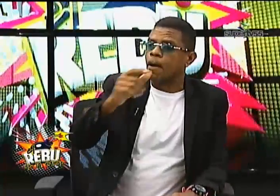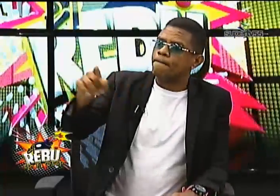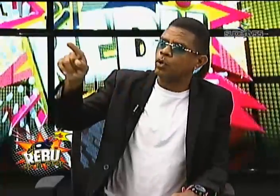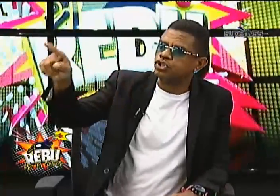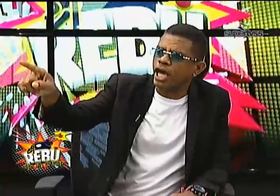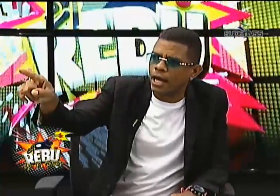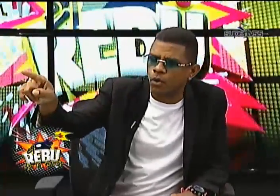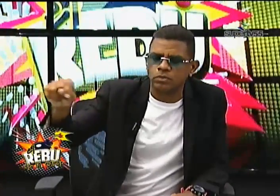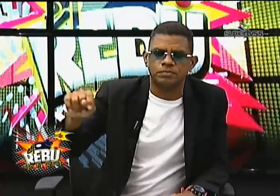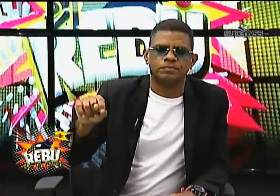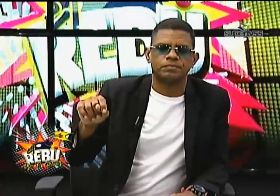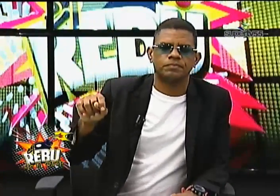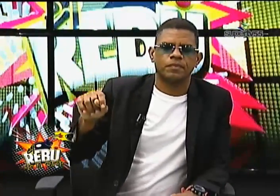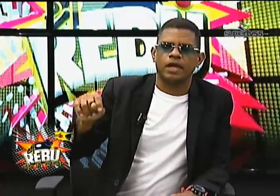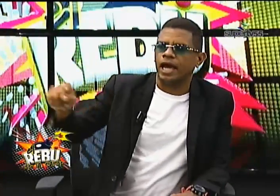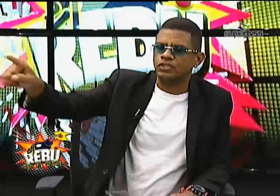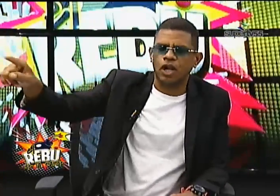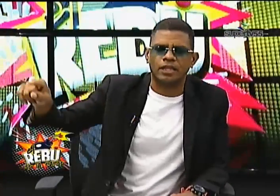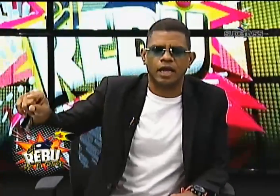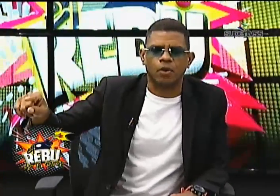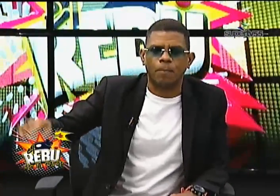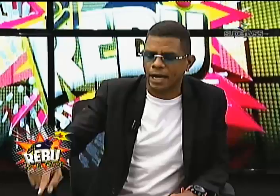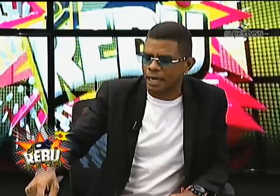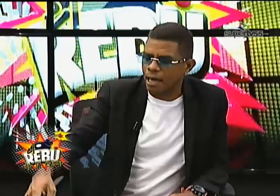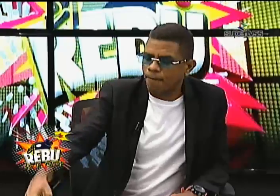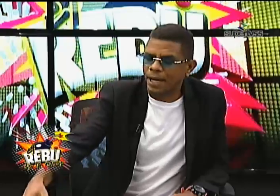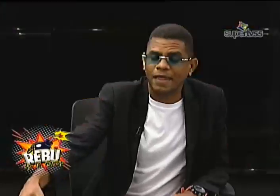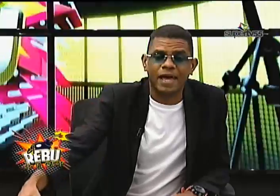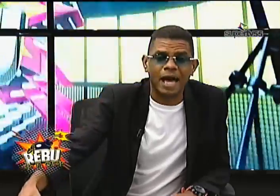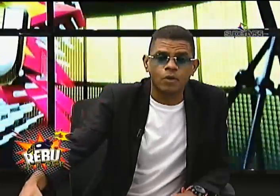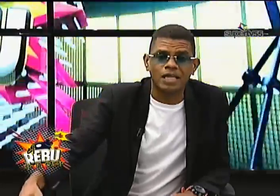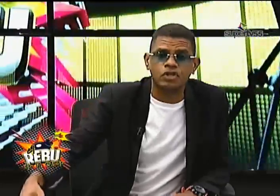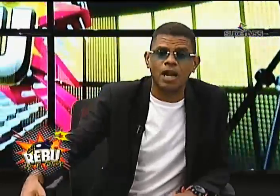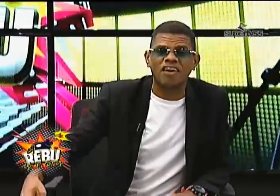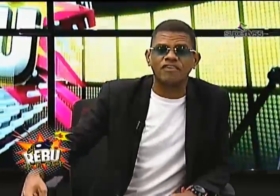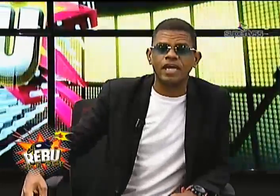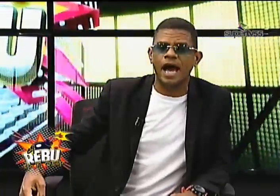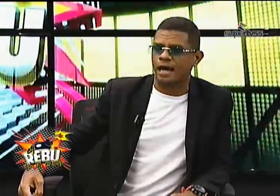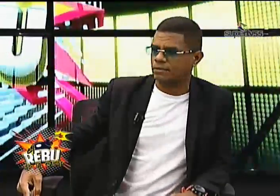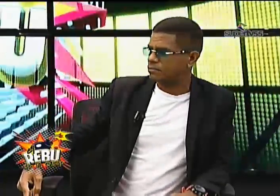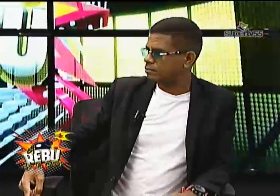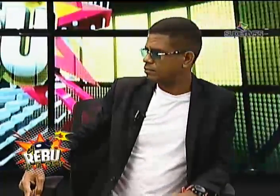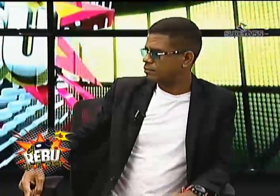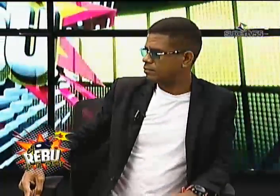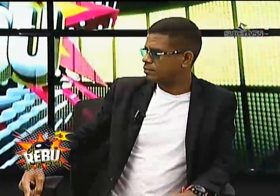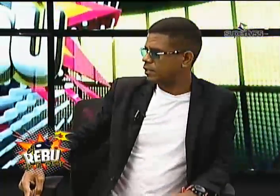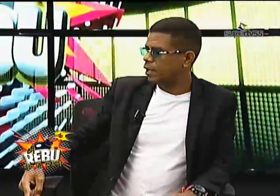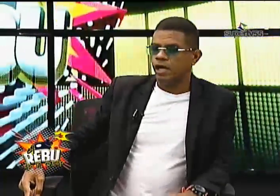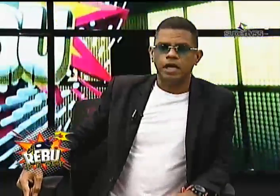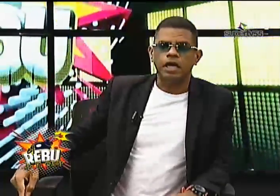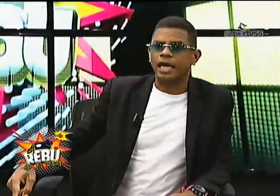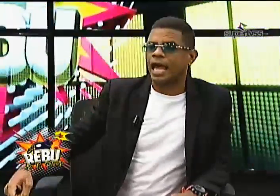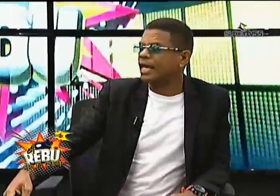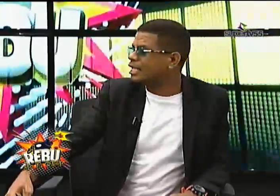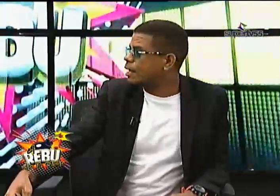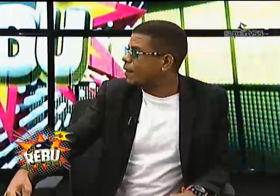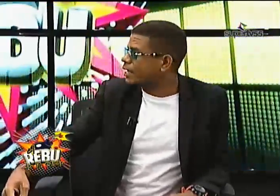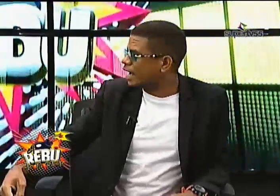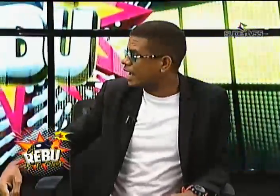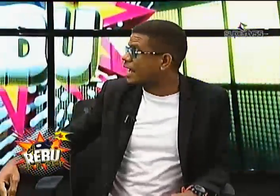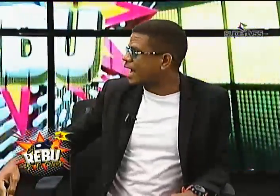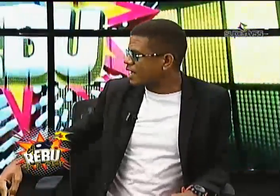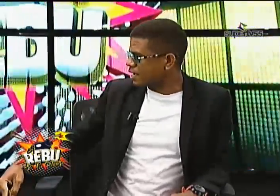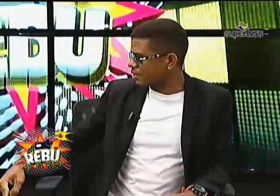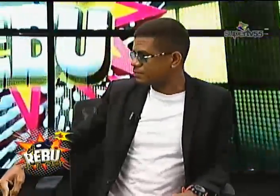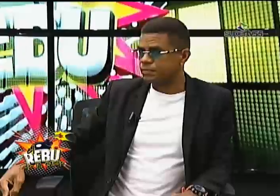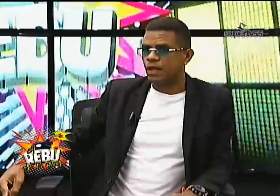pasa? Pusieron esos letreros. ¿Para qué? Para dejar una sola vía. Y, la gente y que la gente se parquee en